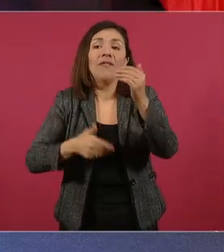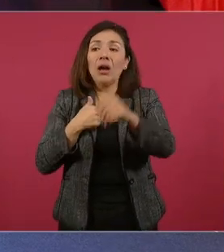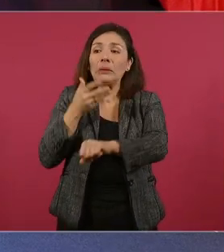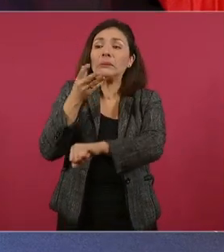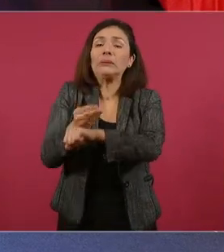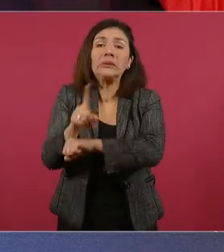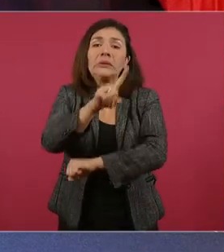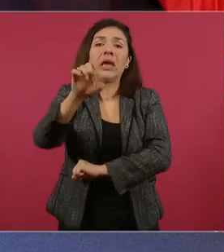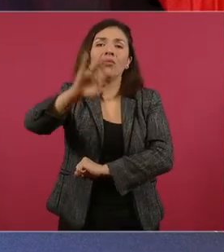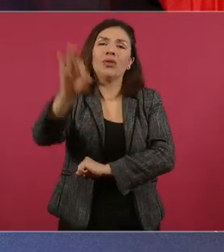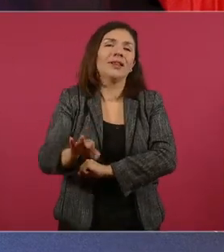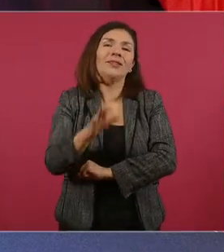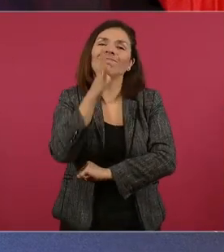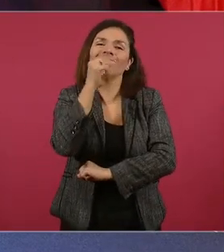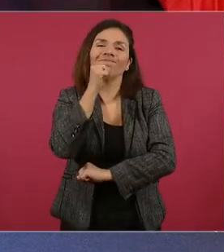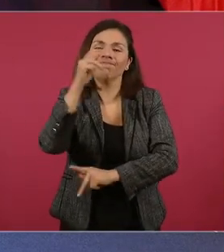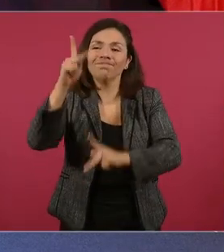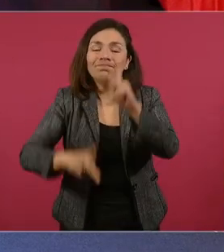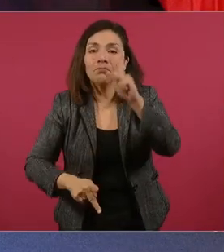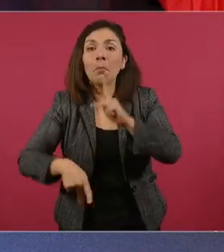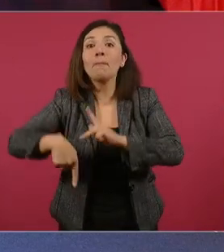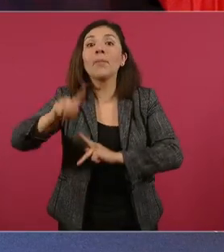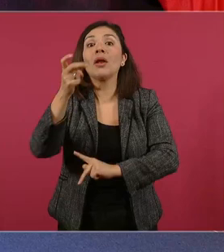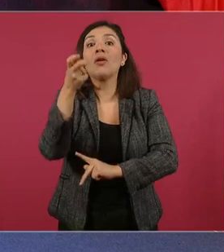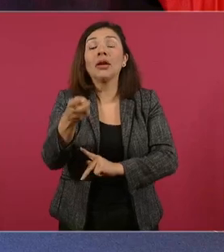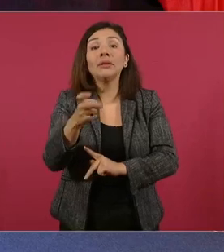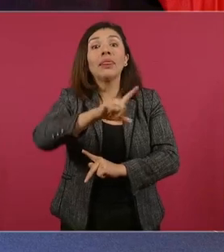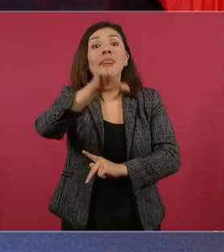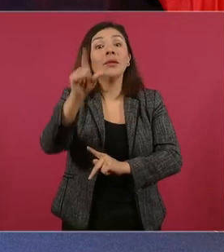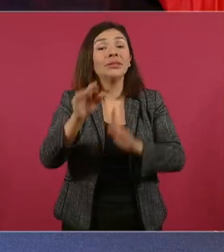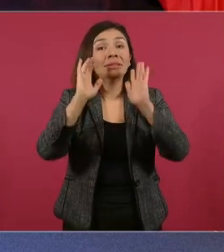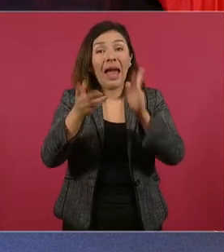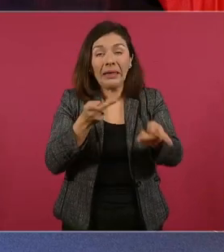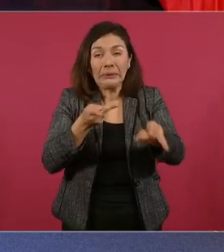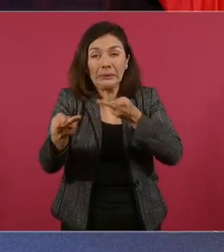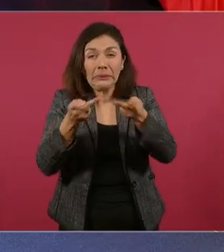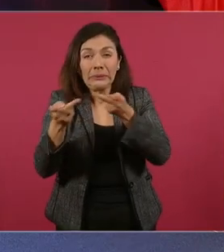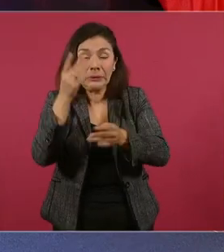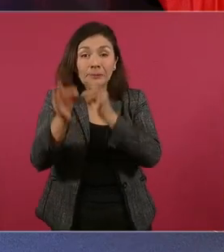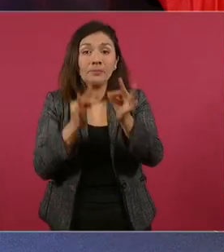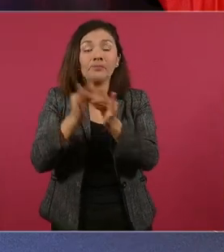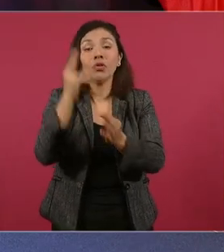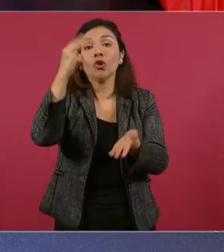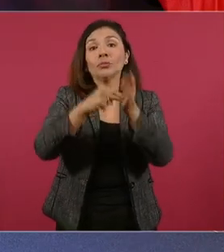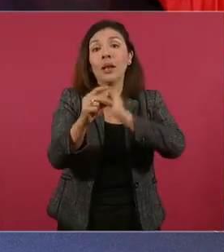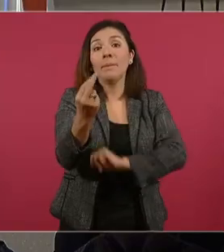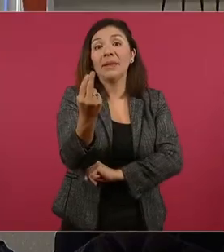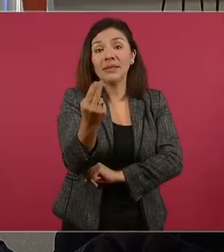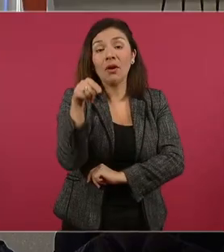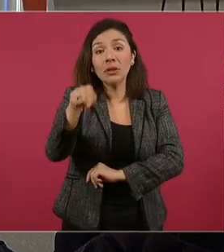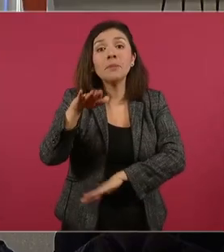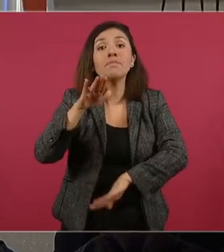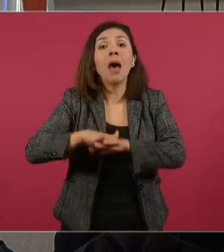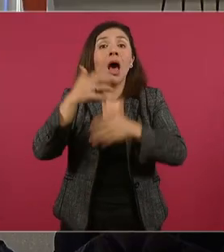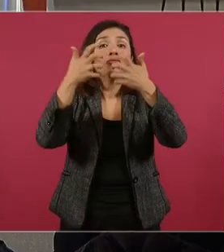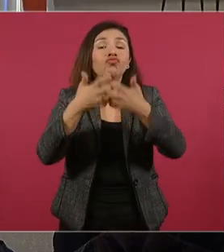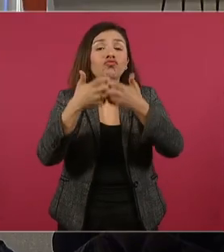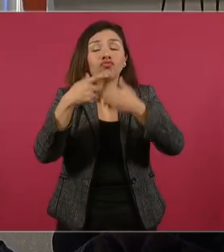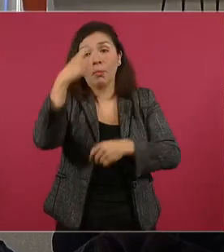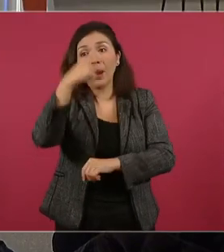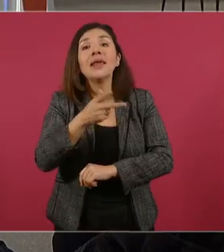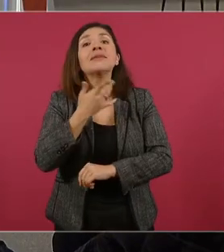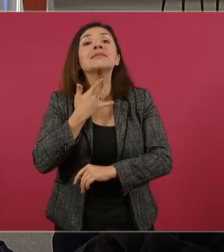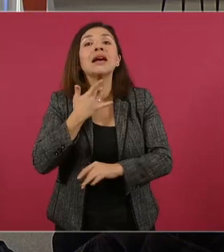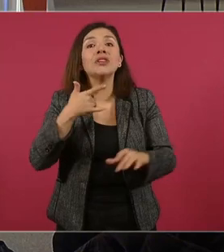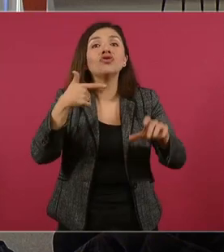al 100%, pero se va a reflejar en su totalidad en el 25, y los niveles de producción de gasolinas